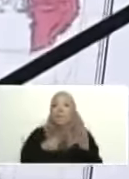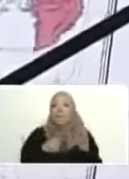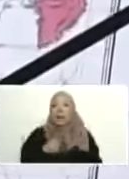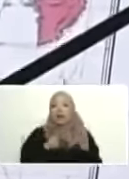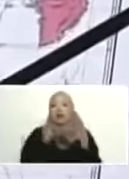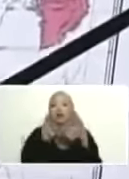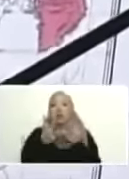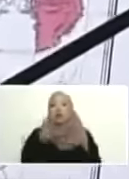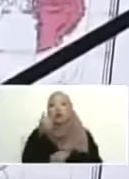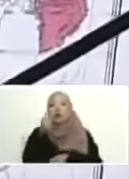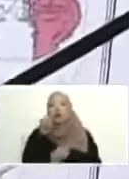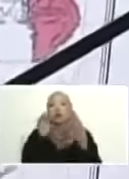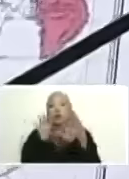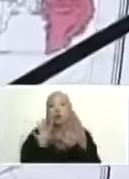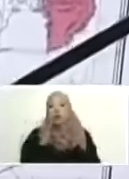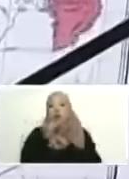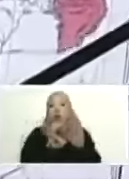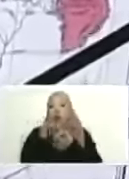1819,